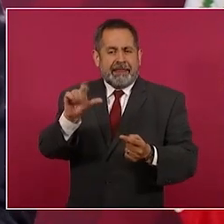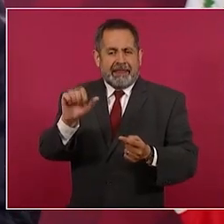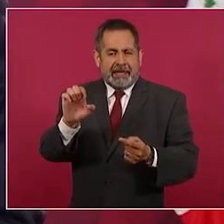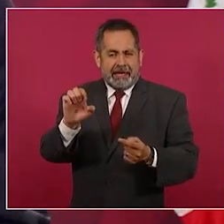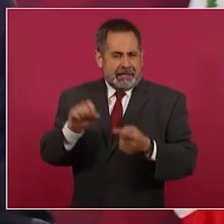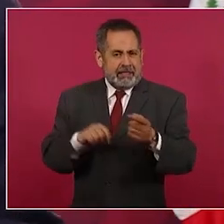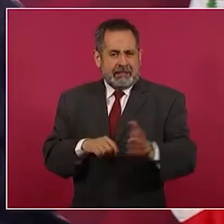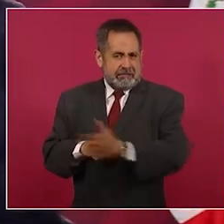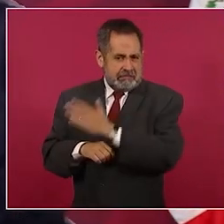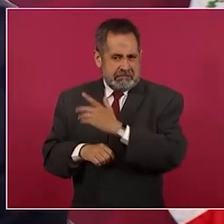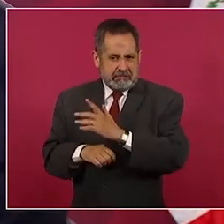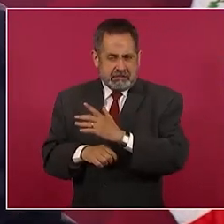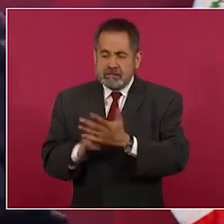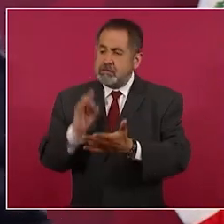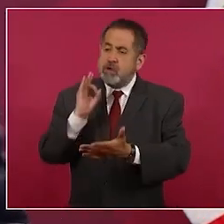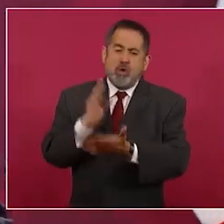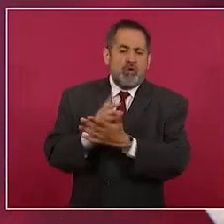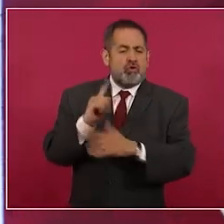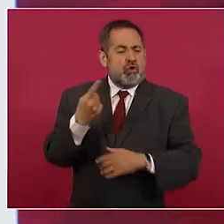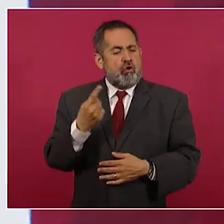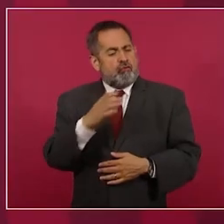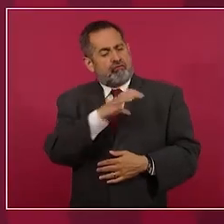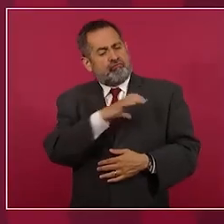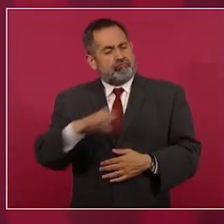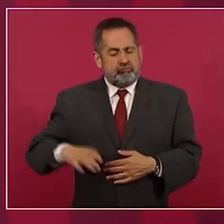y que el candidato único,